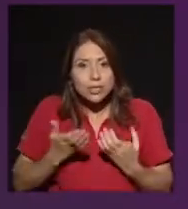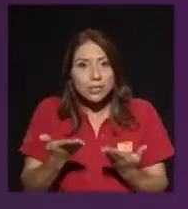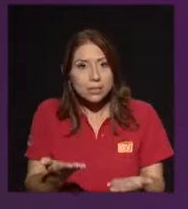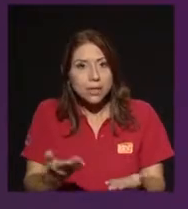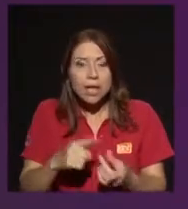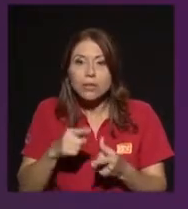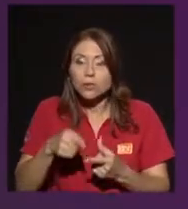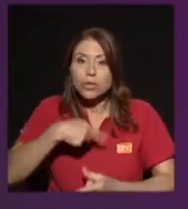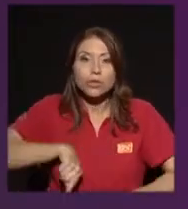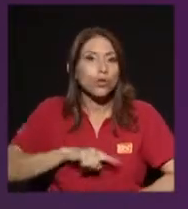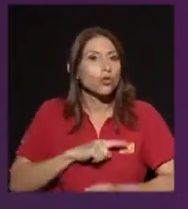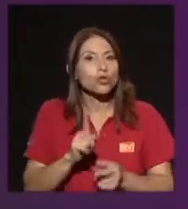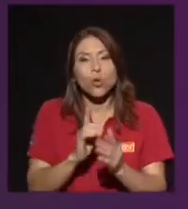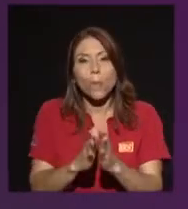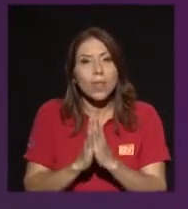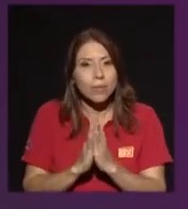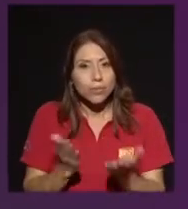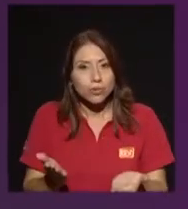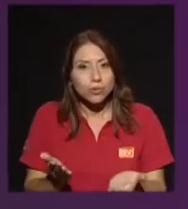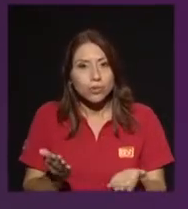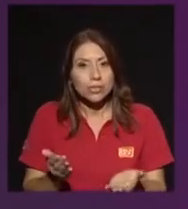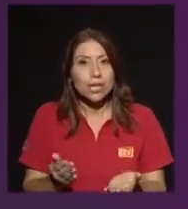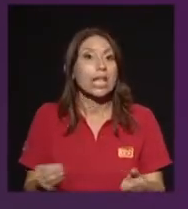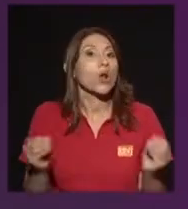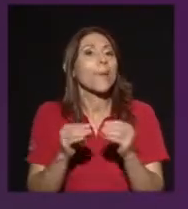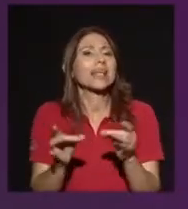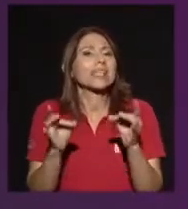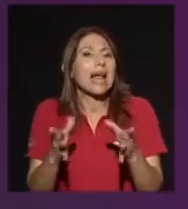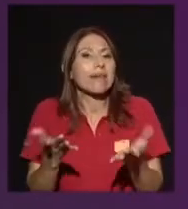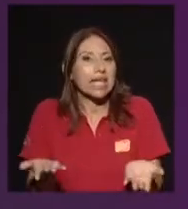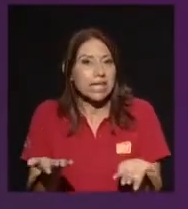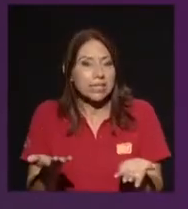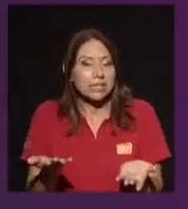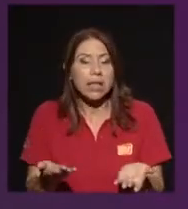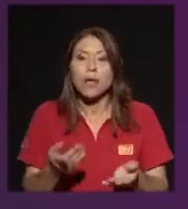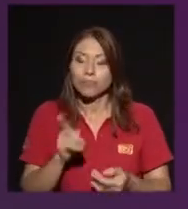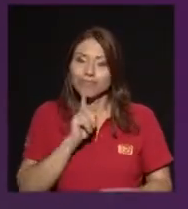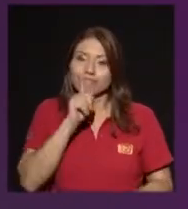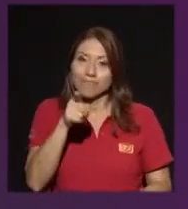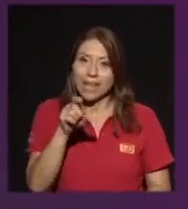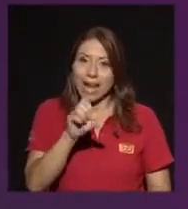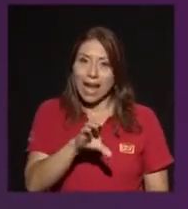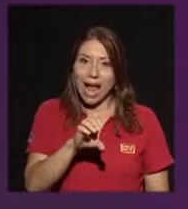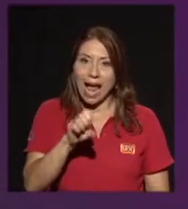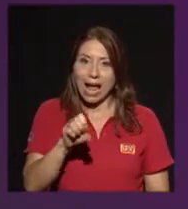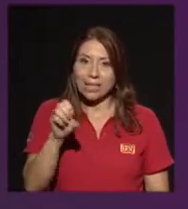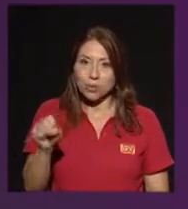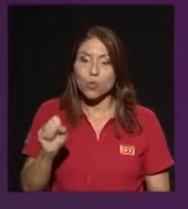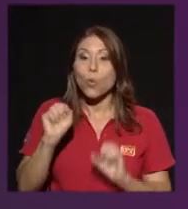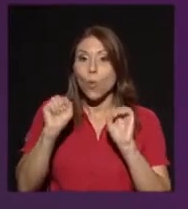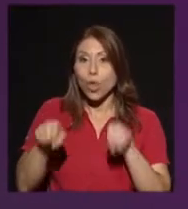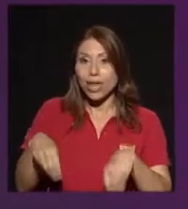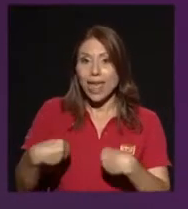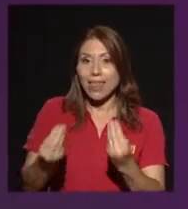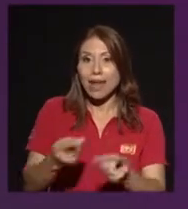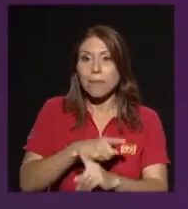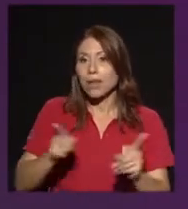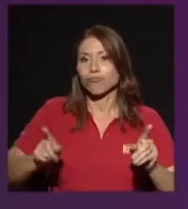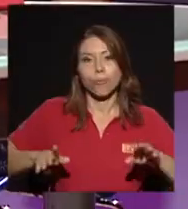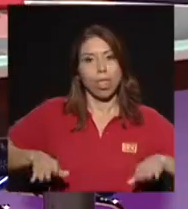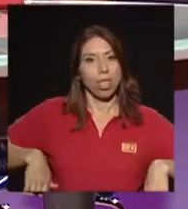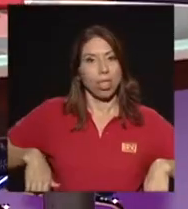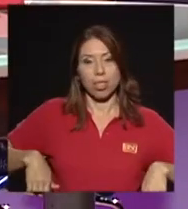no lo pedimos. Y aquí viene lo más grave. Si bien es cierto, la caja del seguro lo podría dar, no lo está